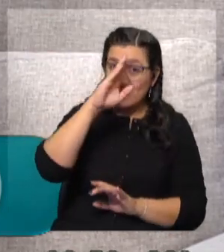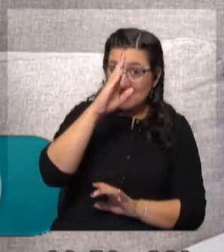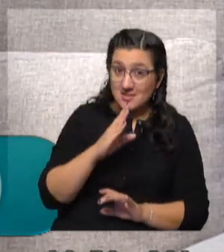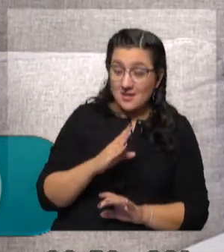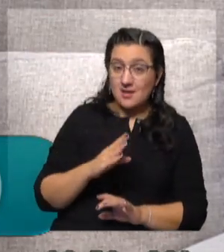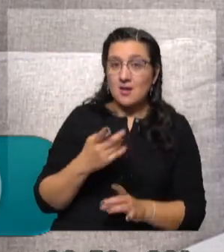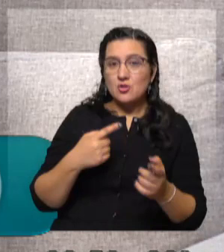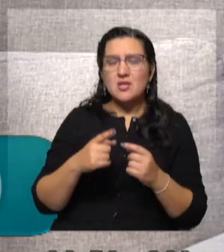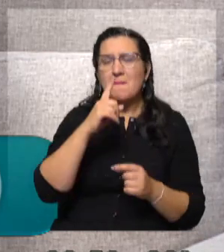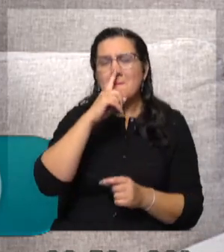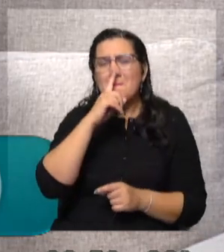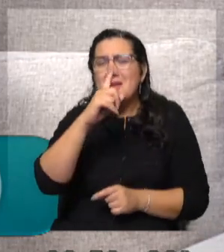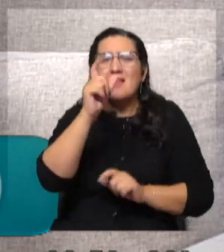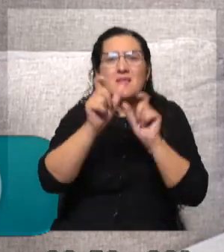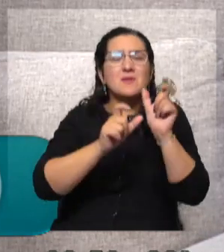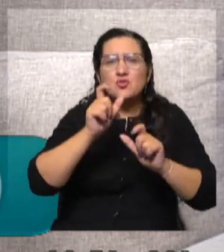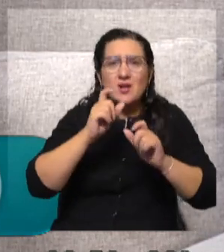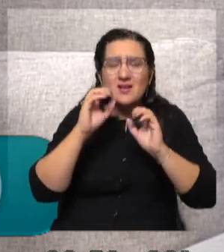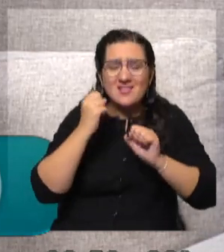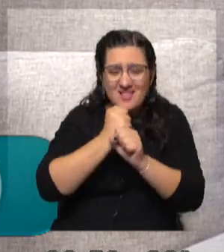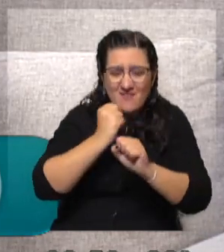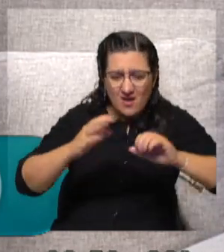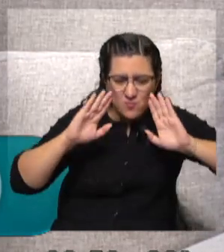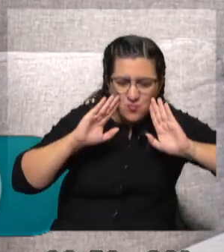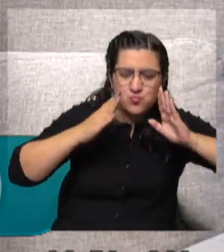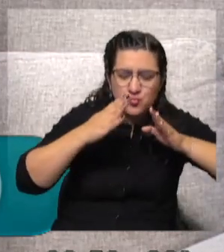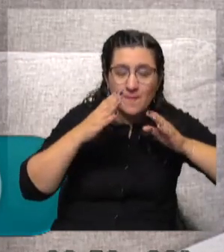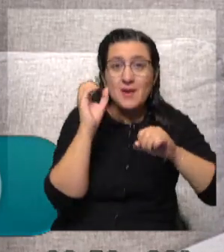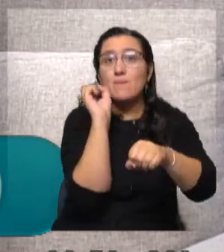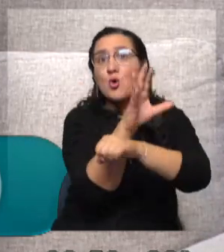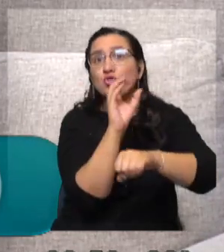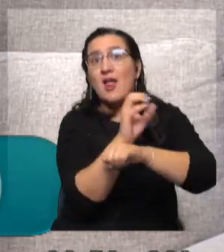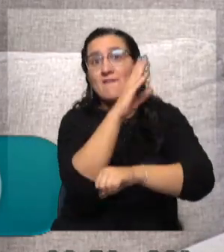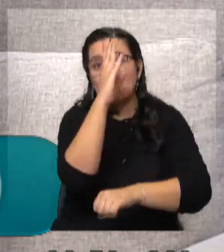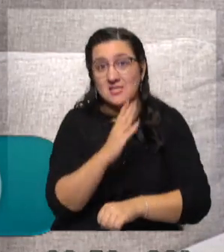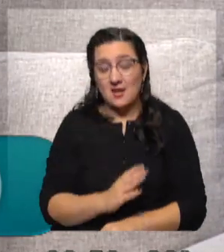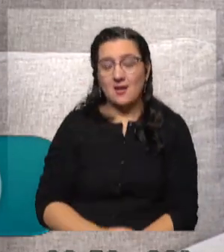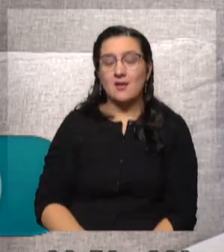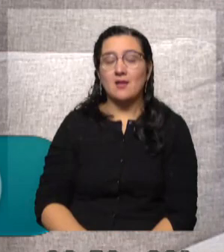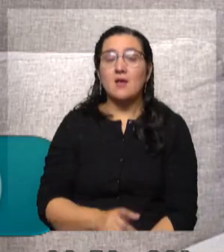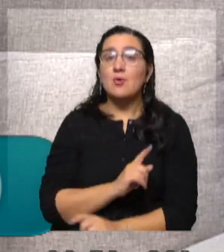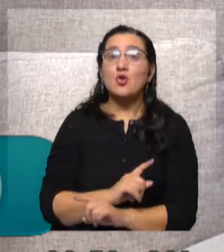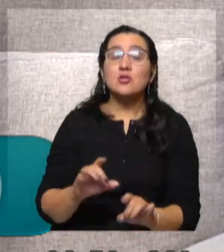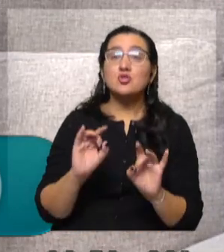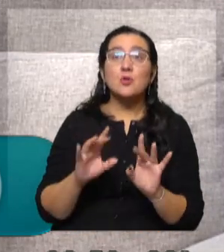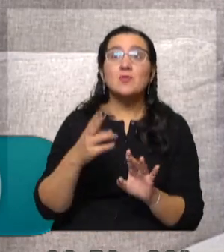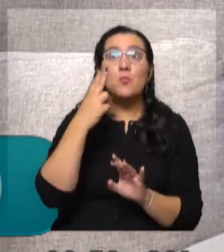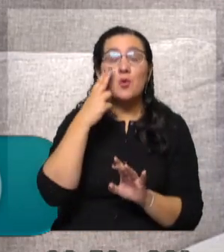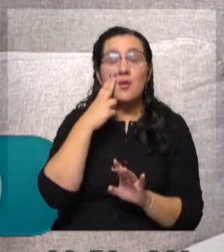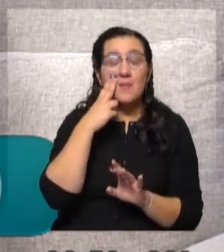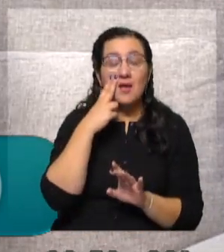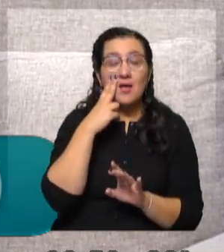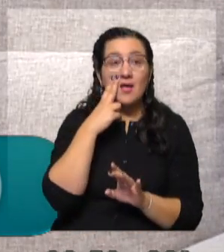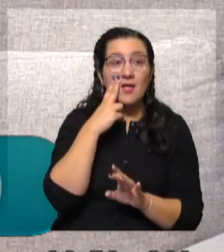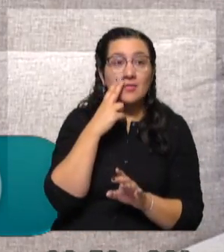de puestos de trabajo destinados a ese mercado pero no es solo un problema de los puestos de trabajo es un problema de la calidad de los